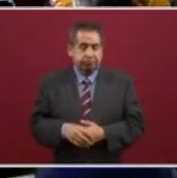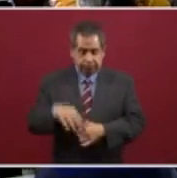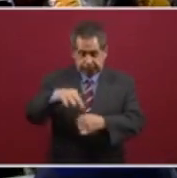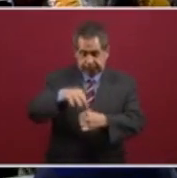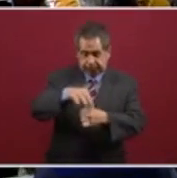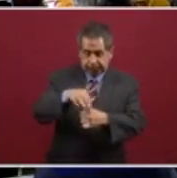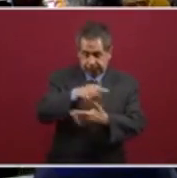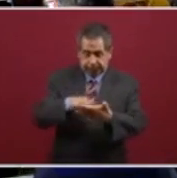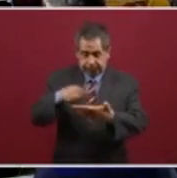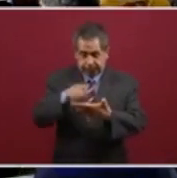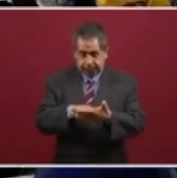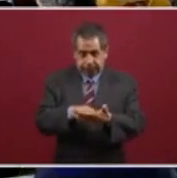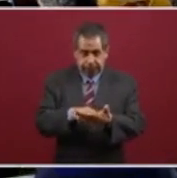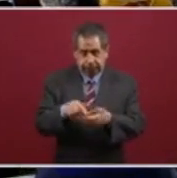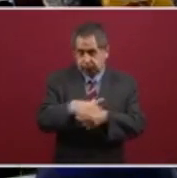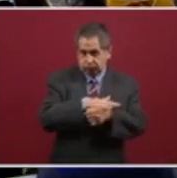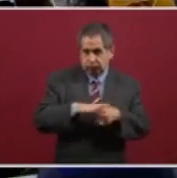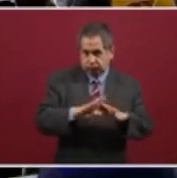local.